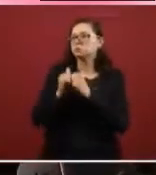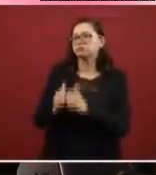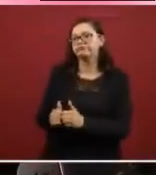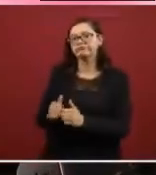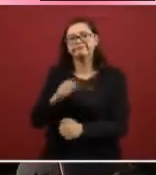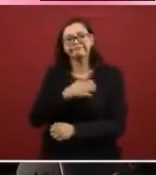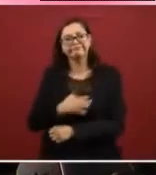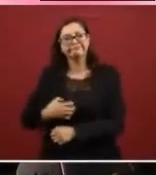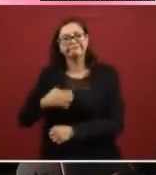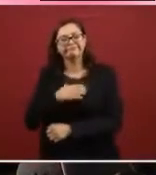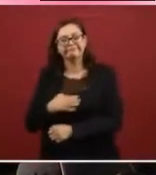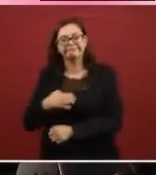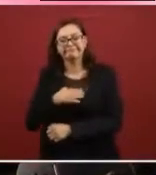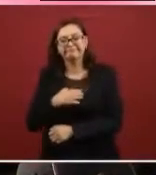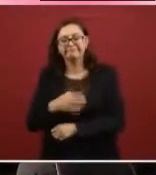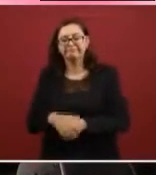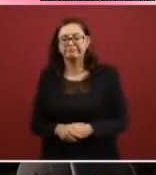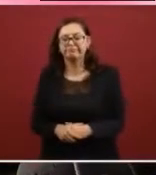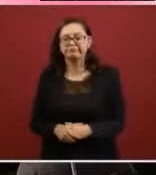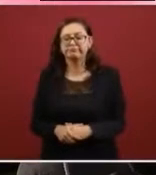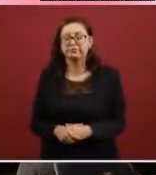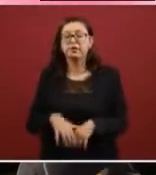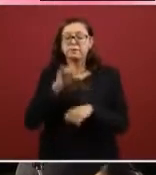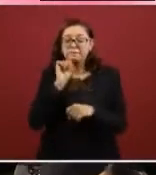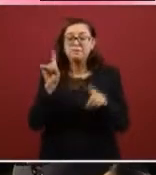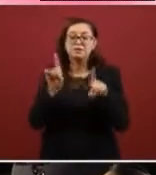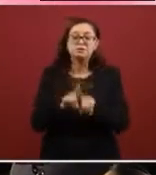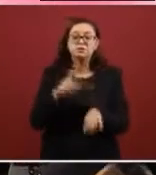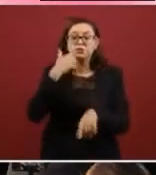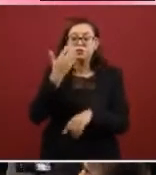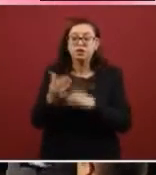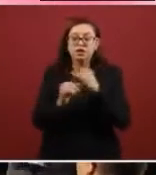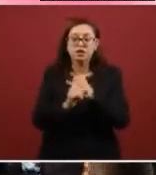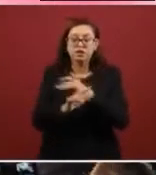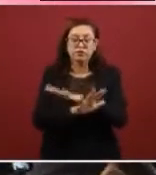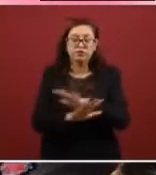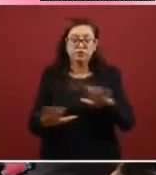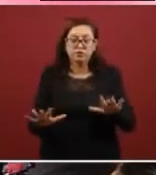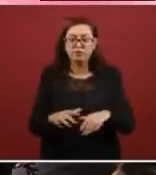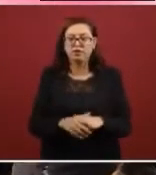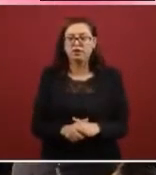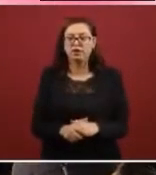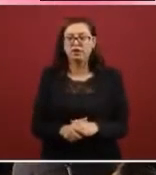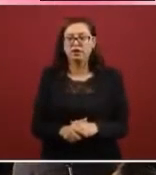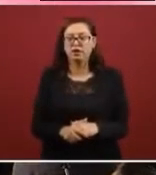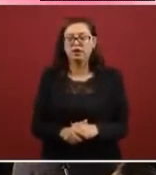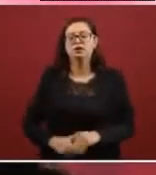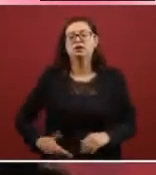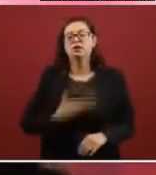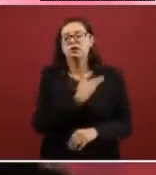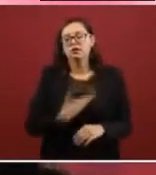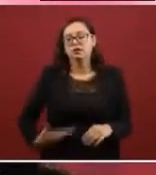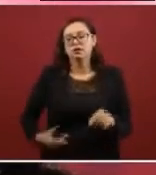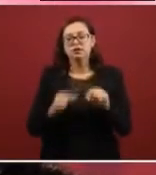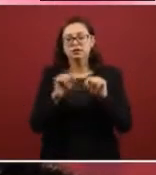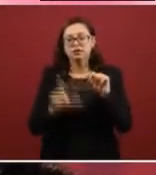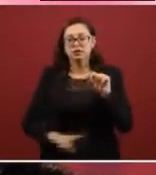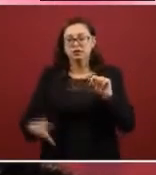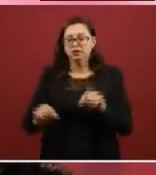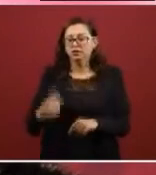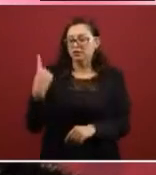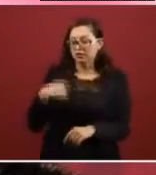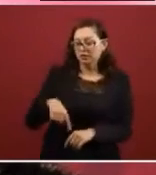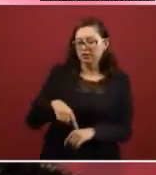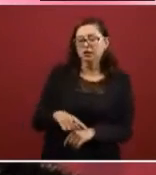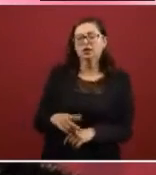other plan you can si take. Se me permite, sobre esto último, and también quisiera informarles regarding this que recibí instrucciones del presidente de la República en la cumbre